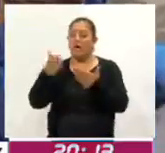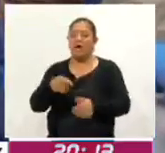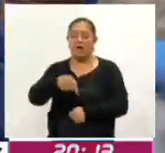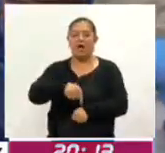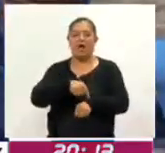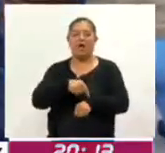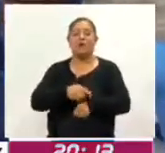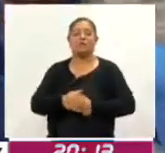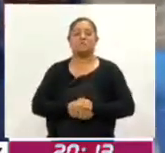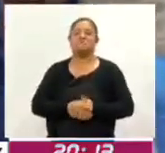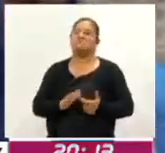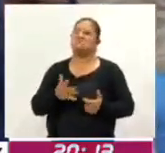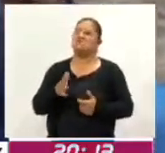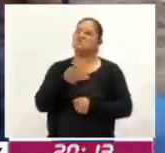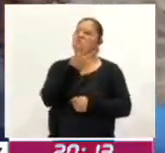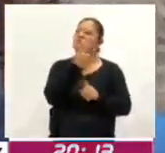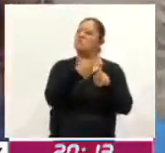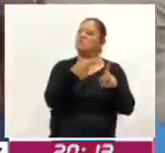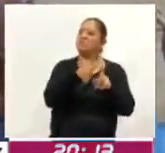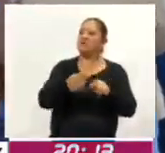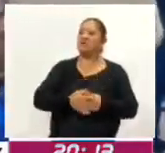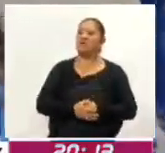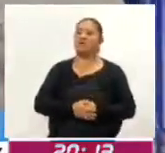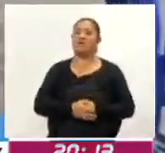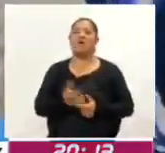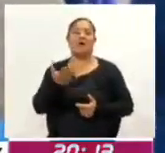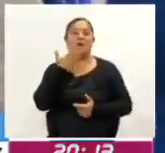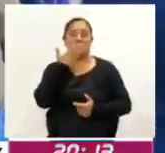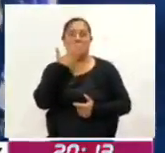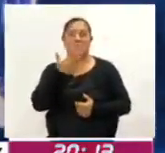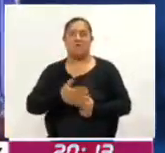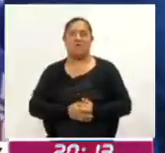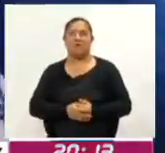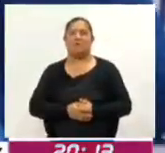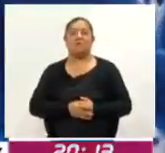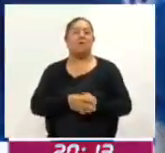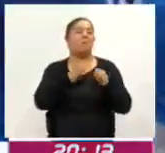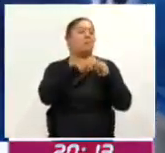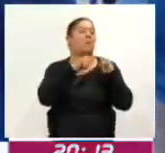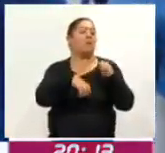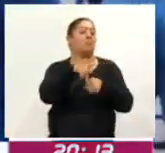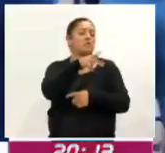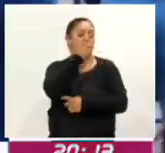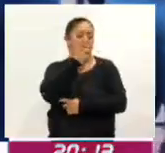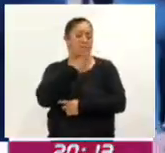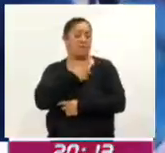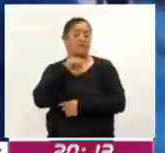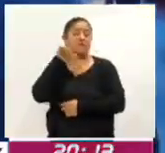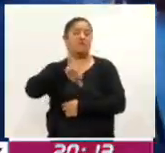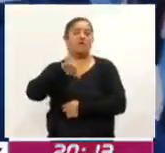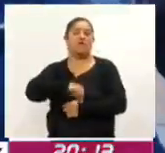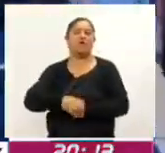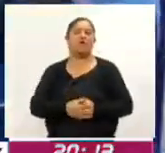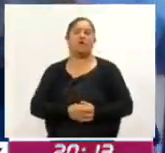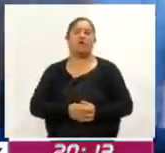las 4:30. Bien, y por ejemplo, ¿nos puede decir este día